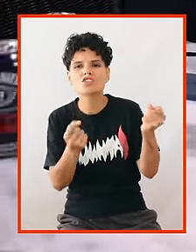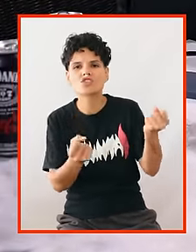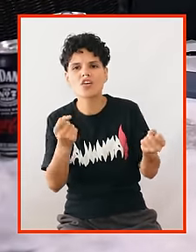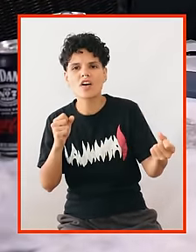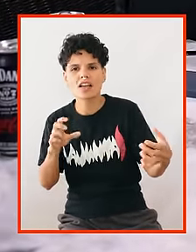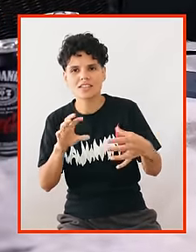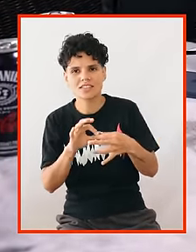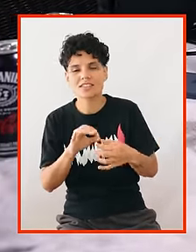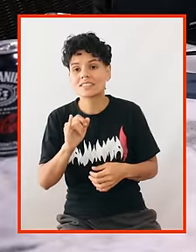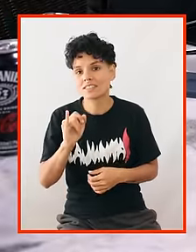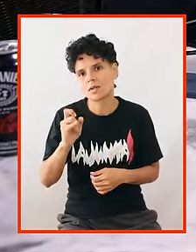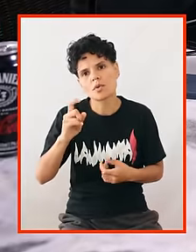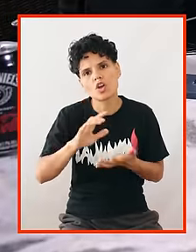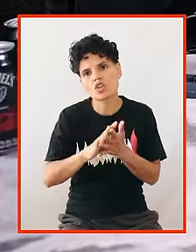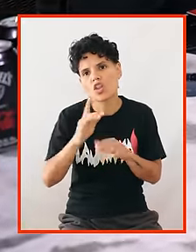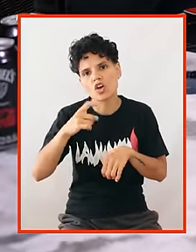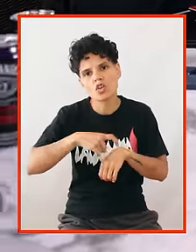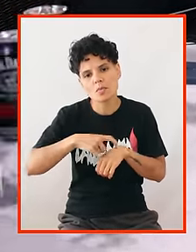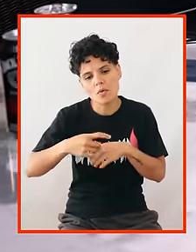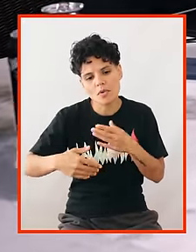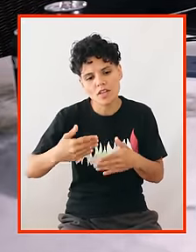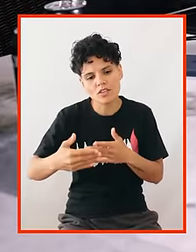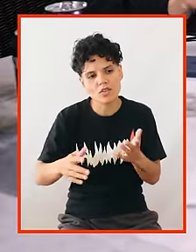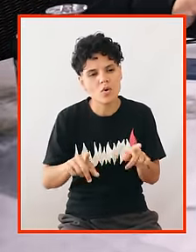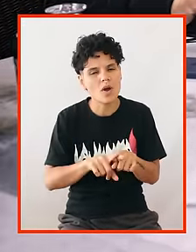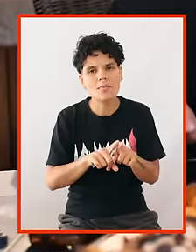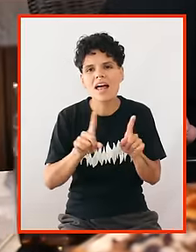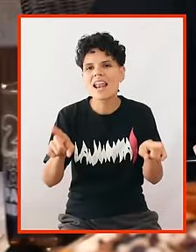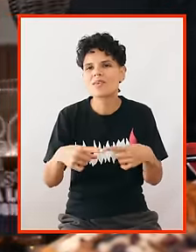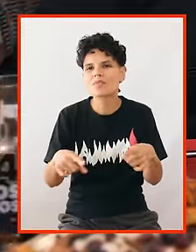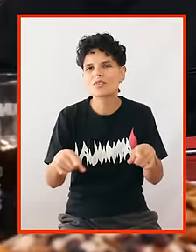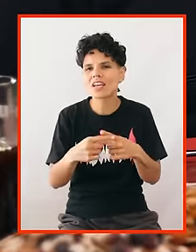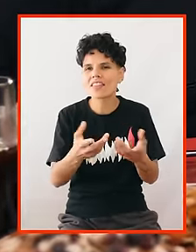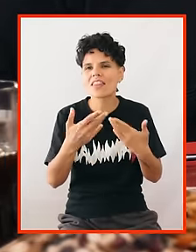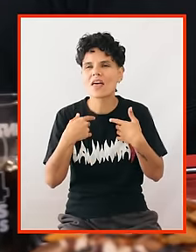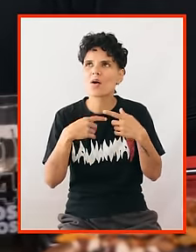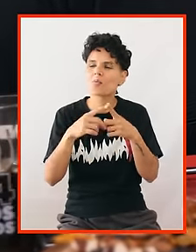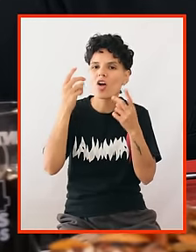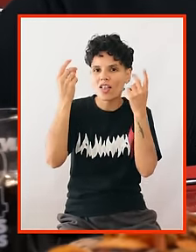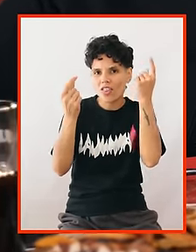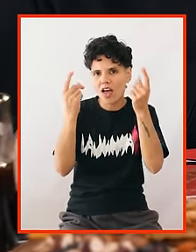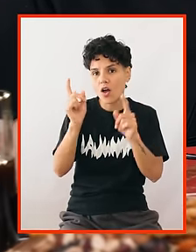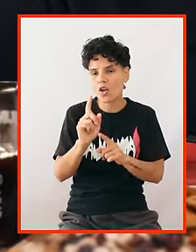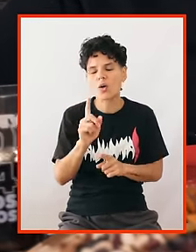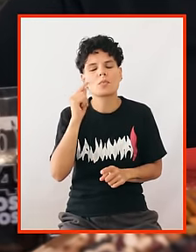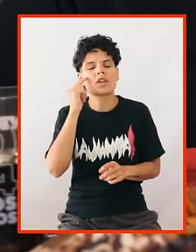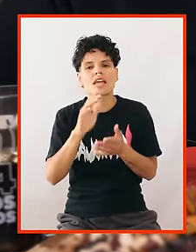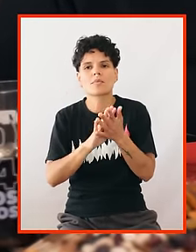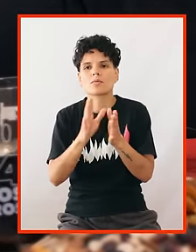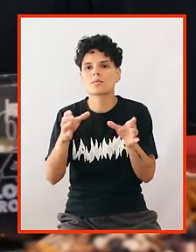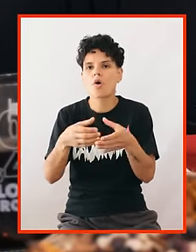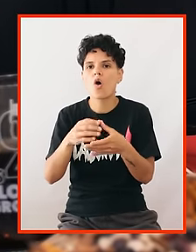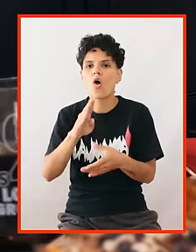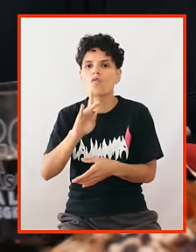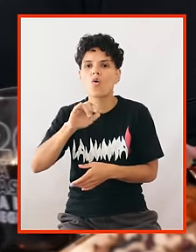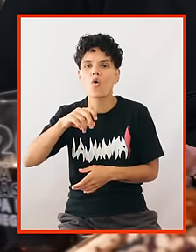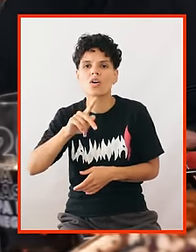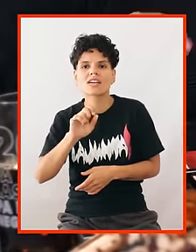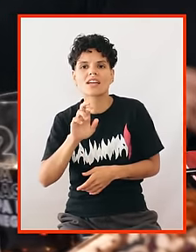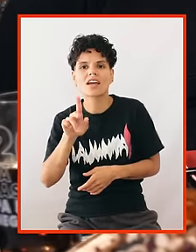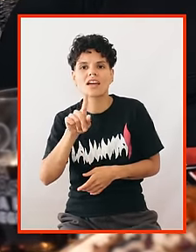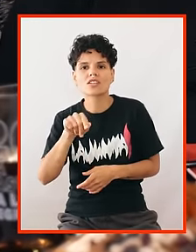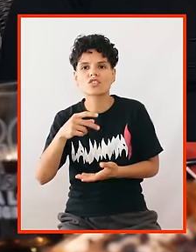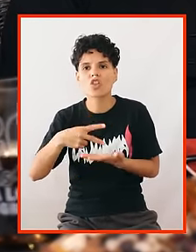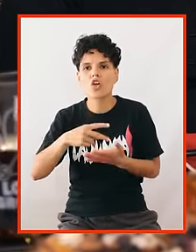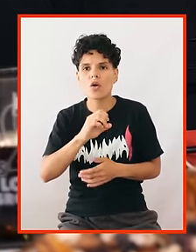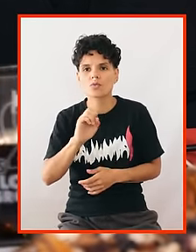momentos son como que inspiración para la música, ¿no? Empecemos con los Bunkers el 2001, ¿no? Oh, Bunkers 2001,